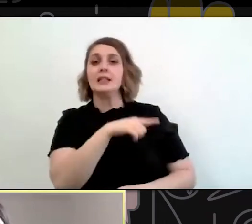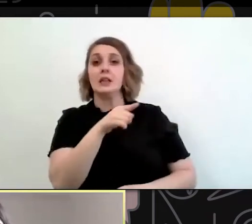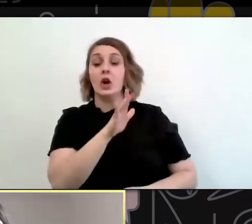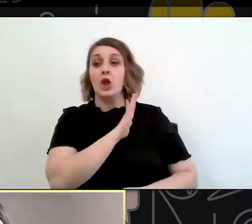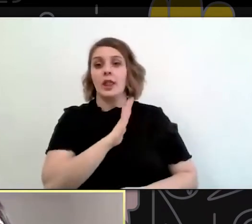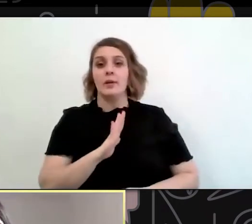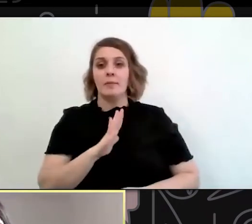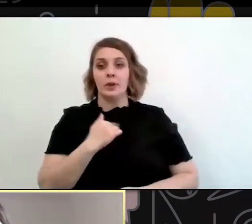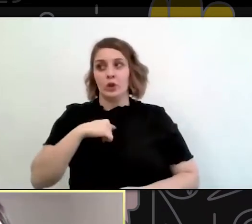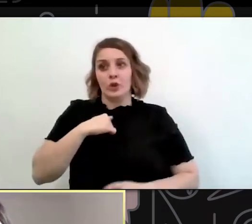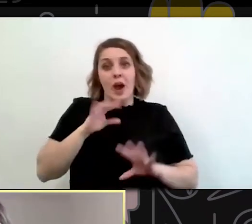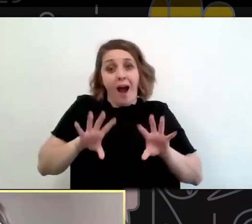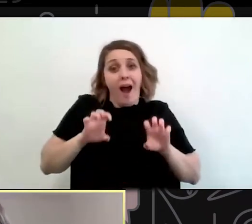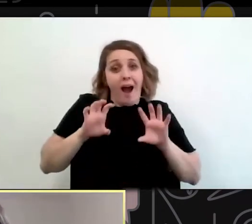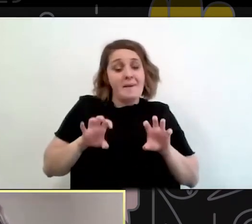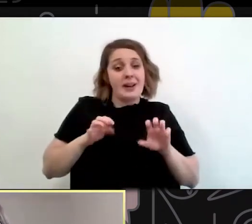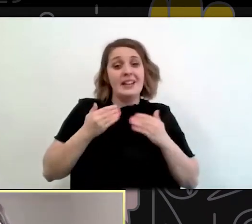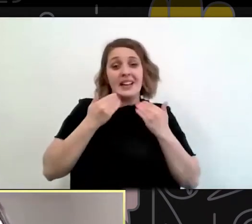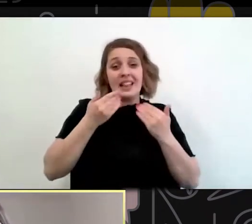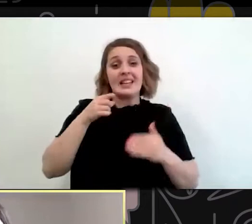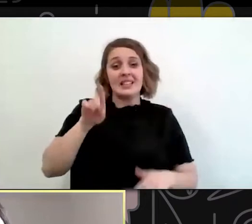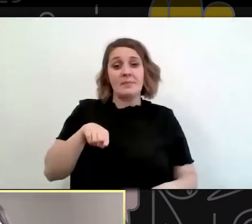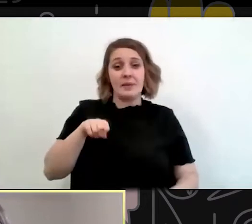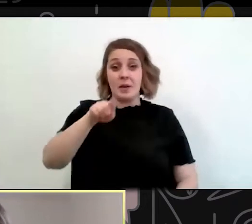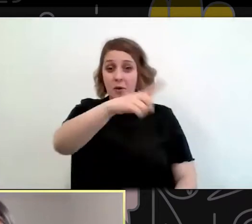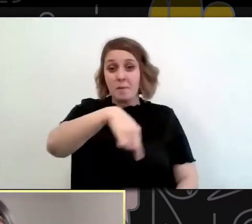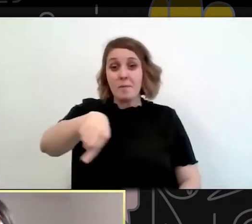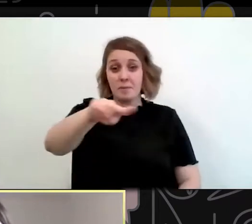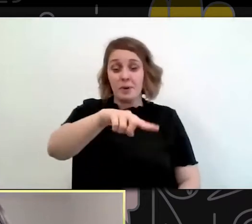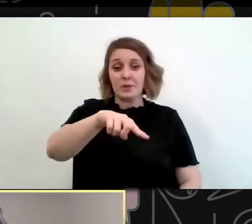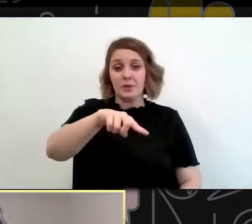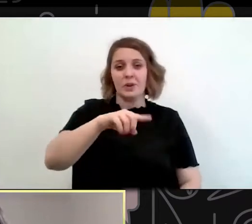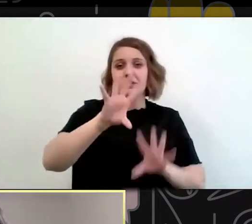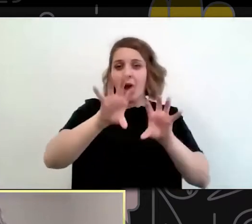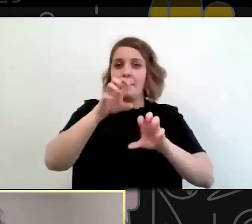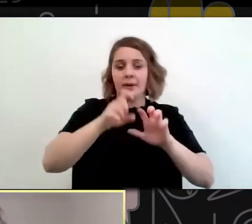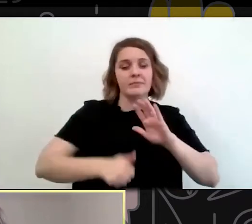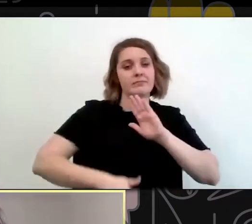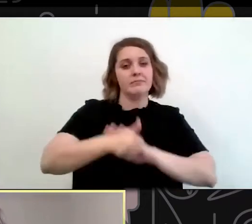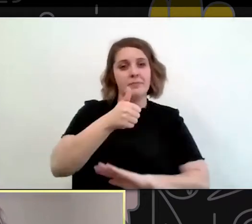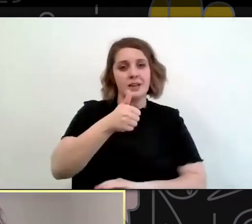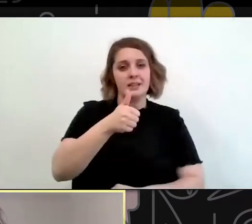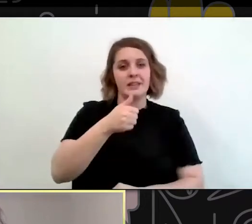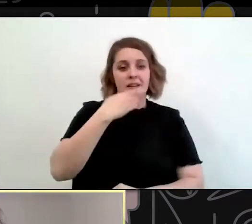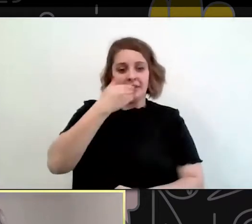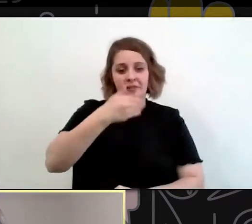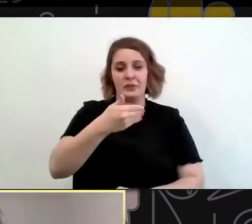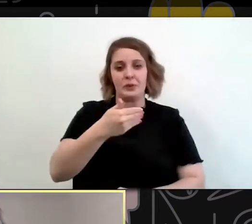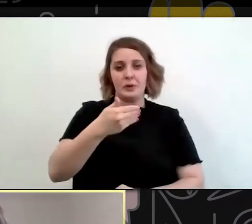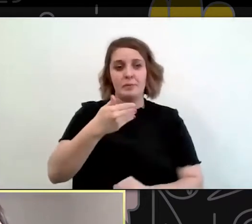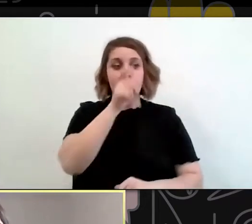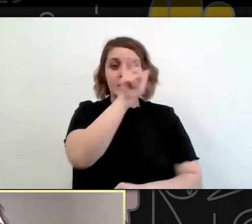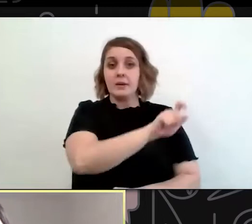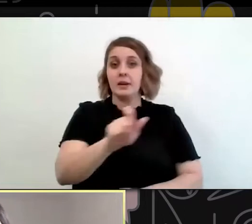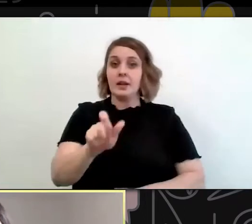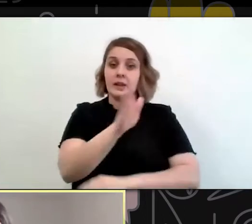estamos aprendiendo y gracias a vosotros esperemos aprender más en estos años y tener en cuenta